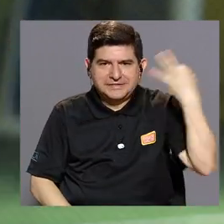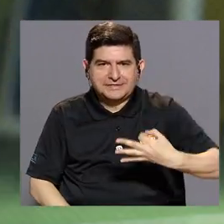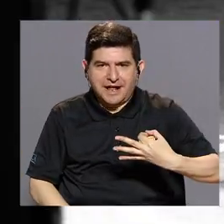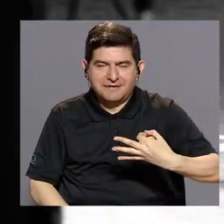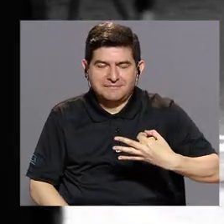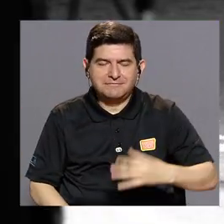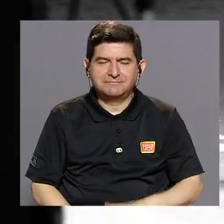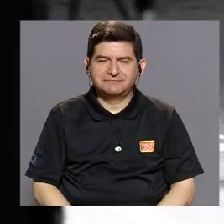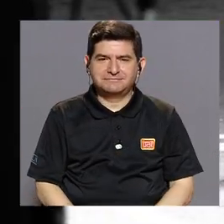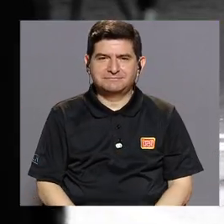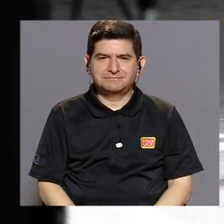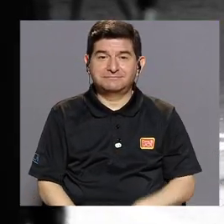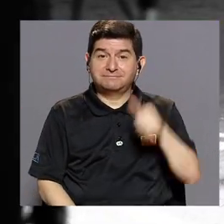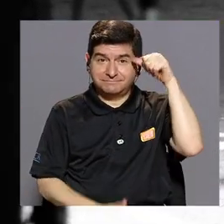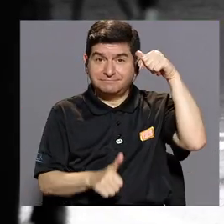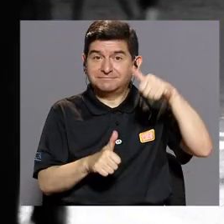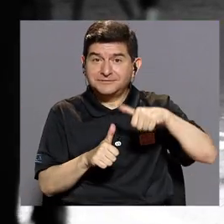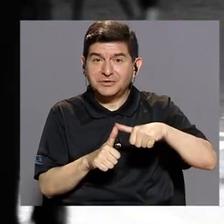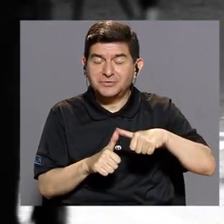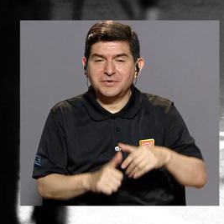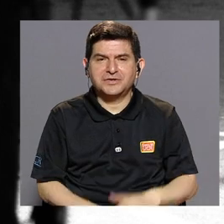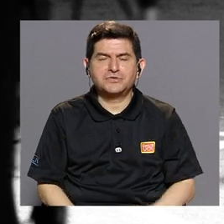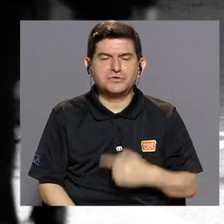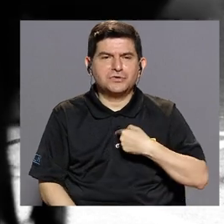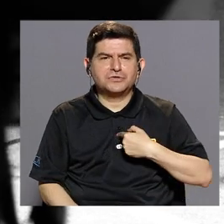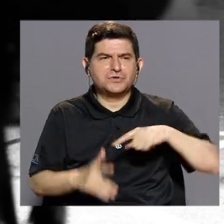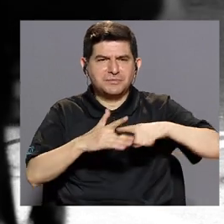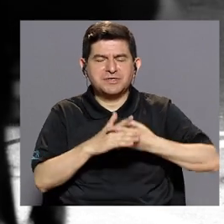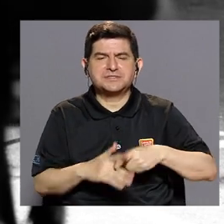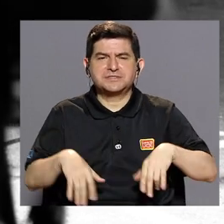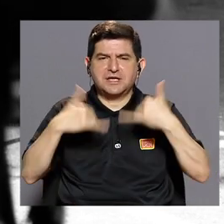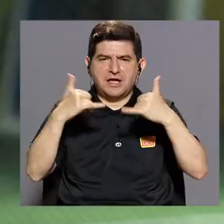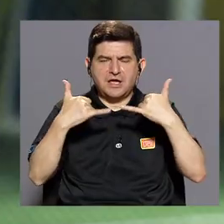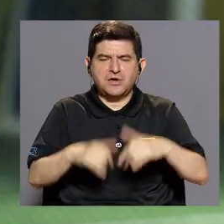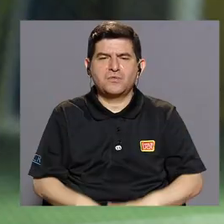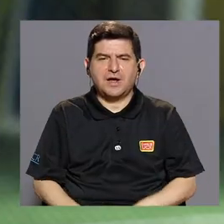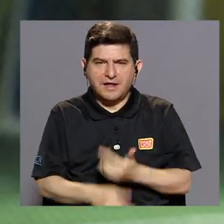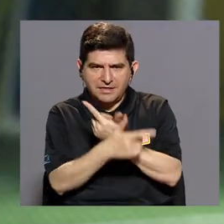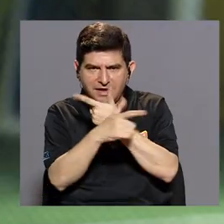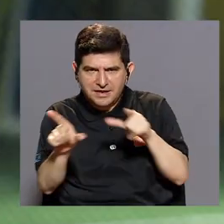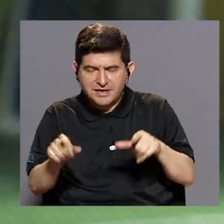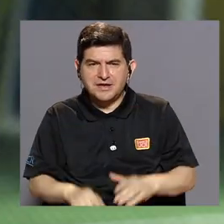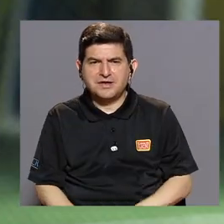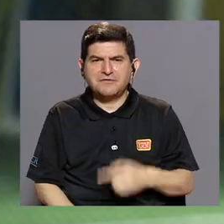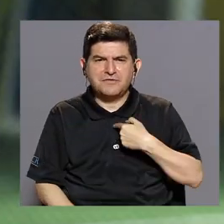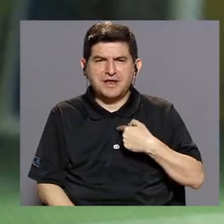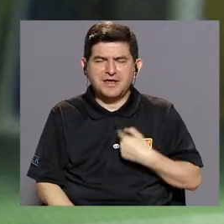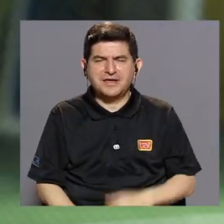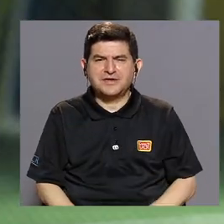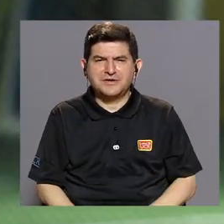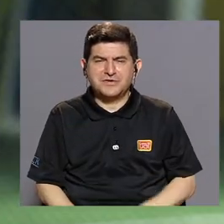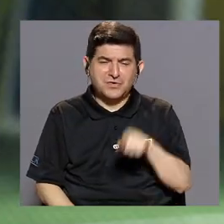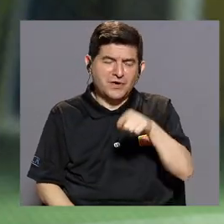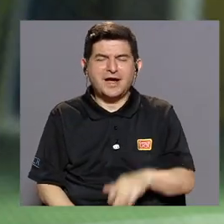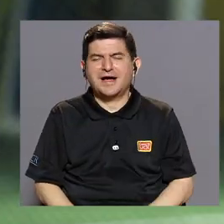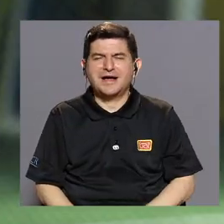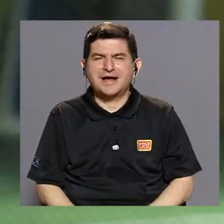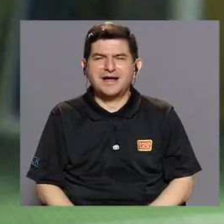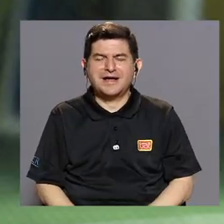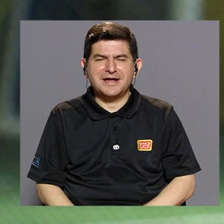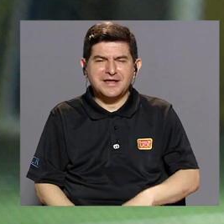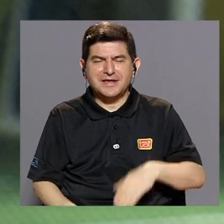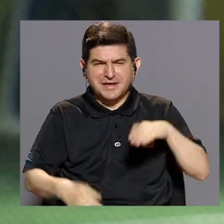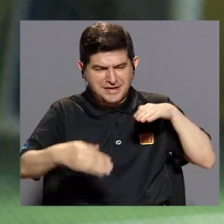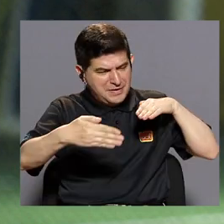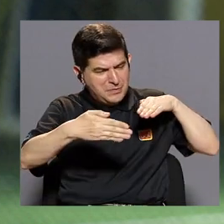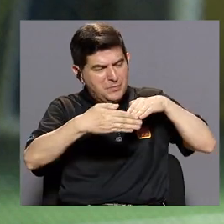¿verdad? Y me acuerdo que entré y había un tiro libre y le pegué un puntazo. Vea, eso lo tengo